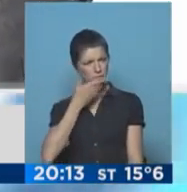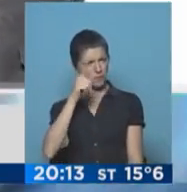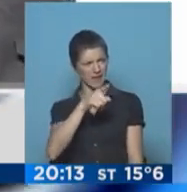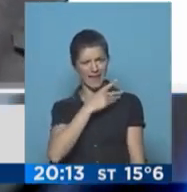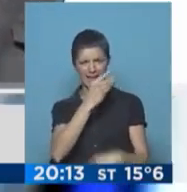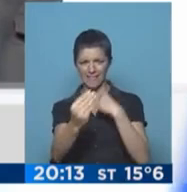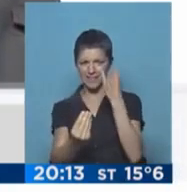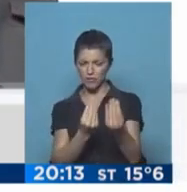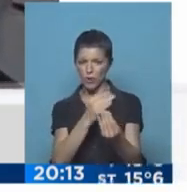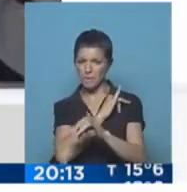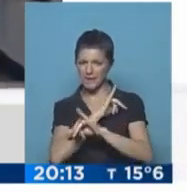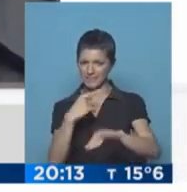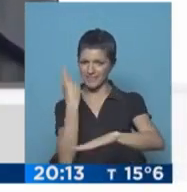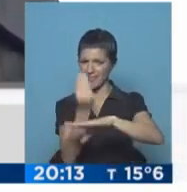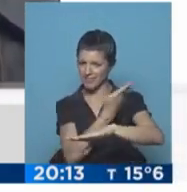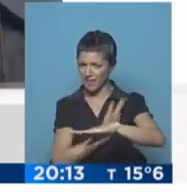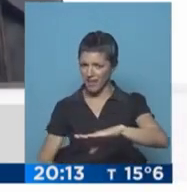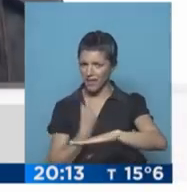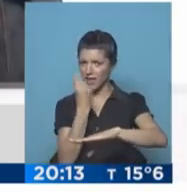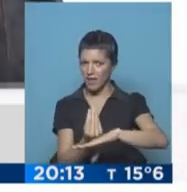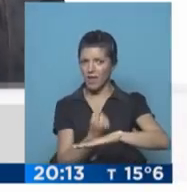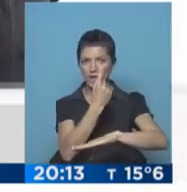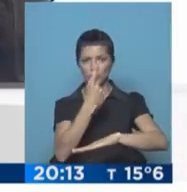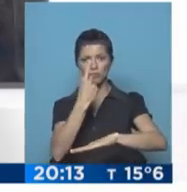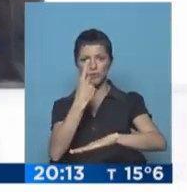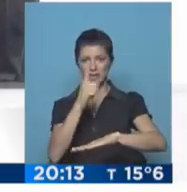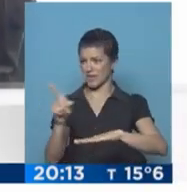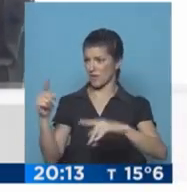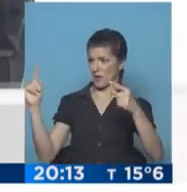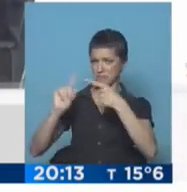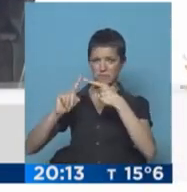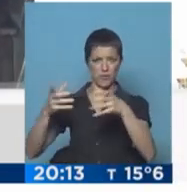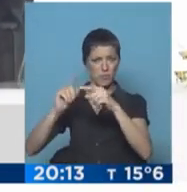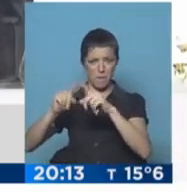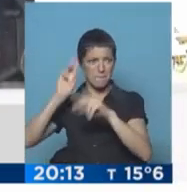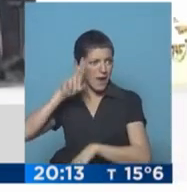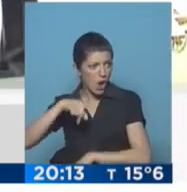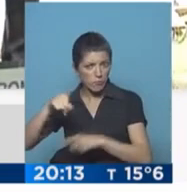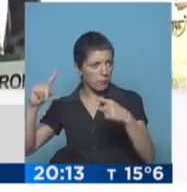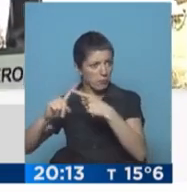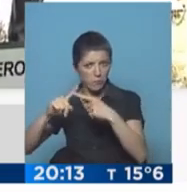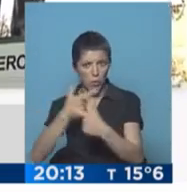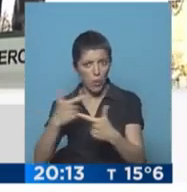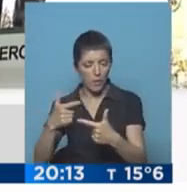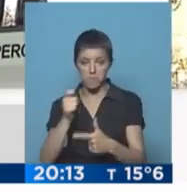candidato a presidente, es además uno de los dirigentes más alejados del peronismo, por lo menos en esta contienda.